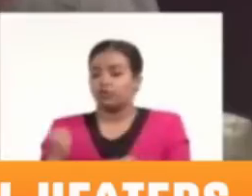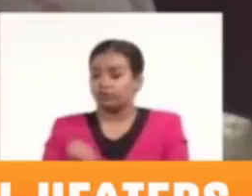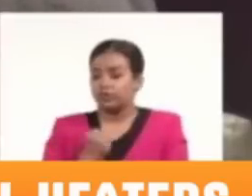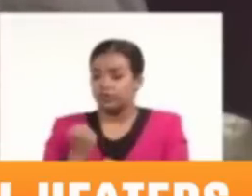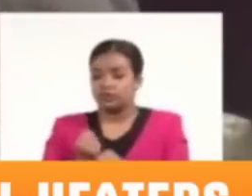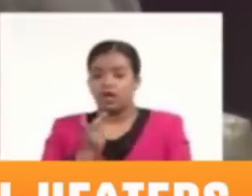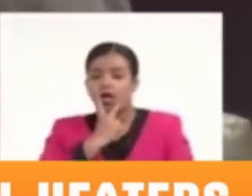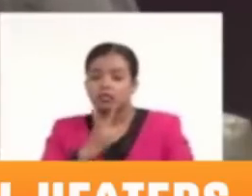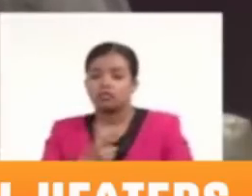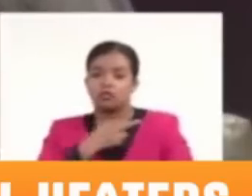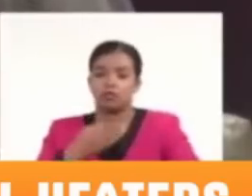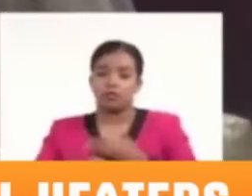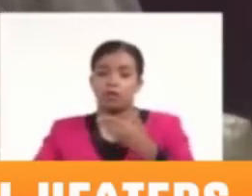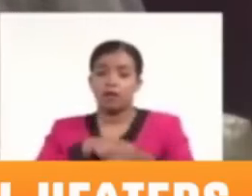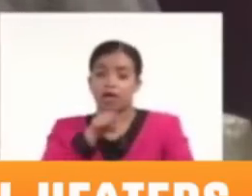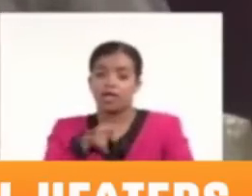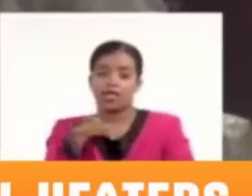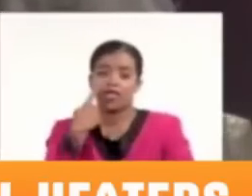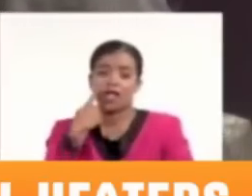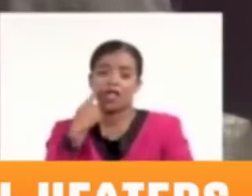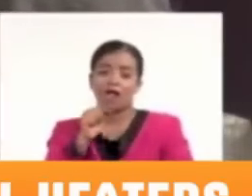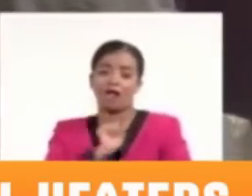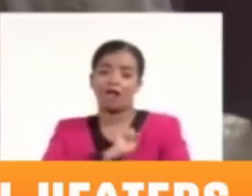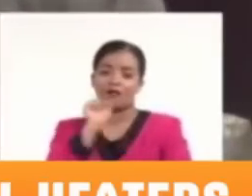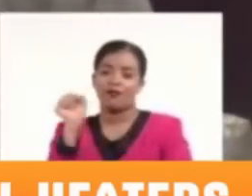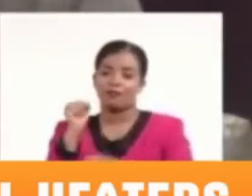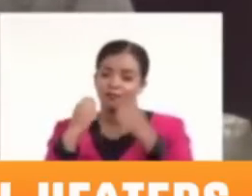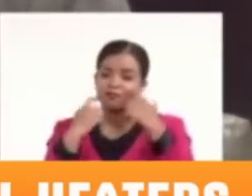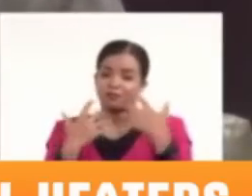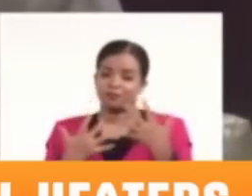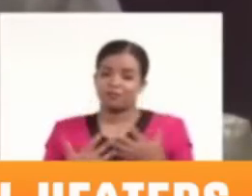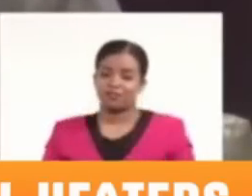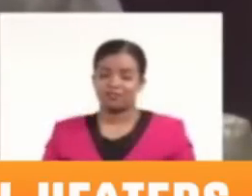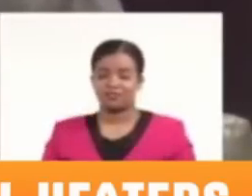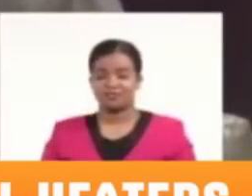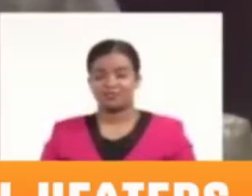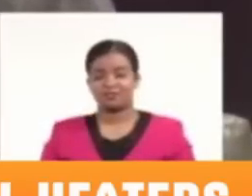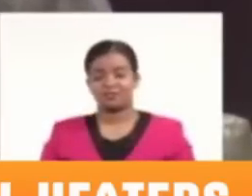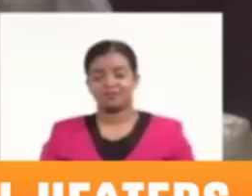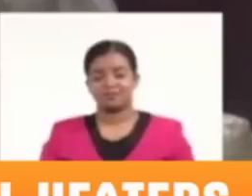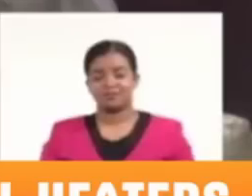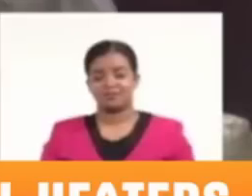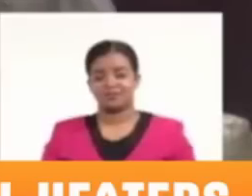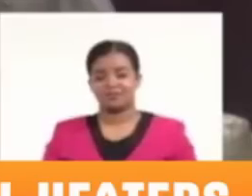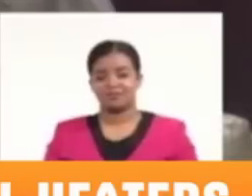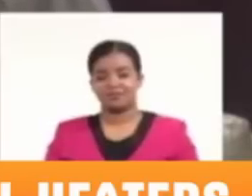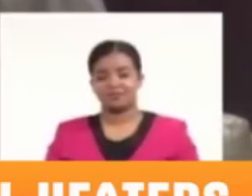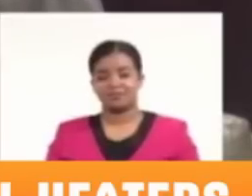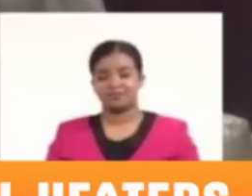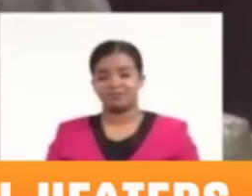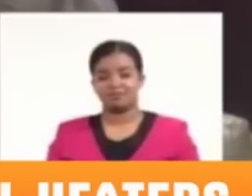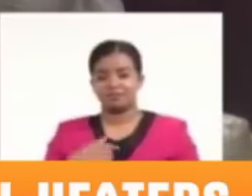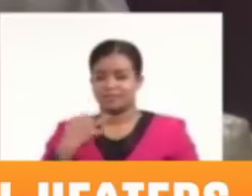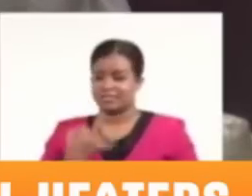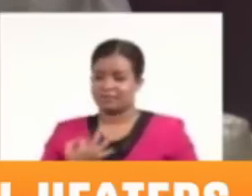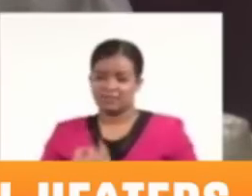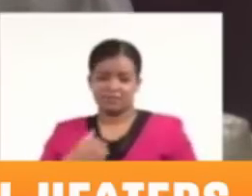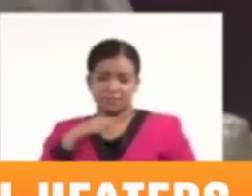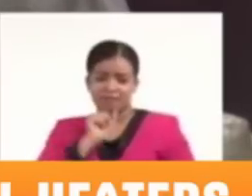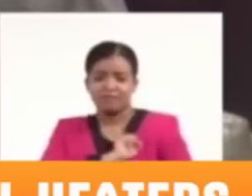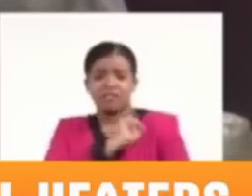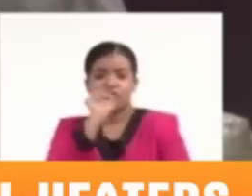a los problemas, y eso también genera fuerzas endógenas, eso genera también compromiso. Y miren, yo siempre he dicho, victoria genera